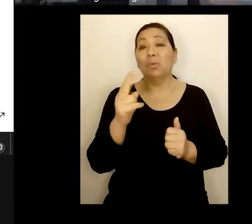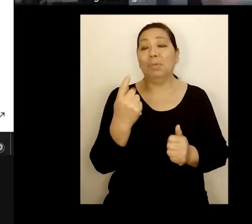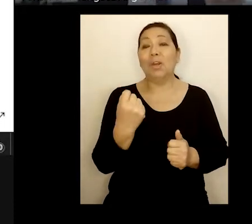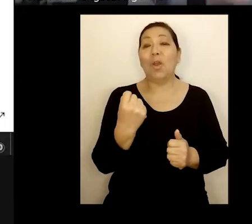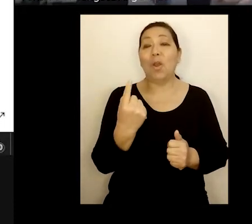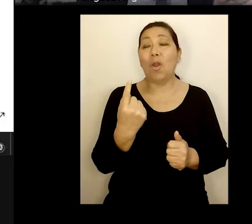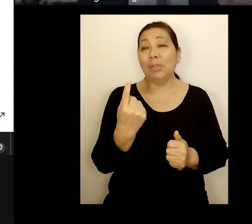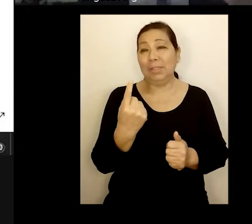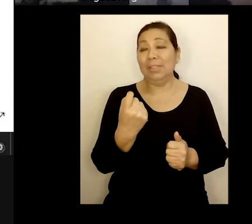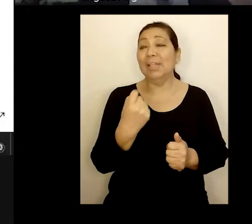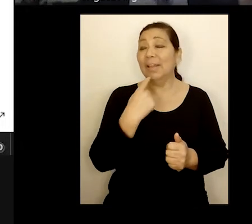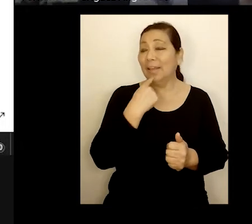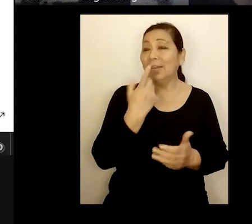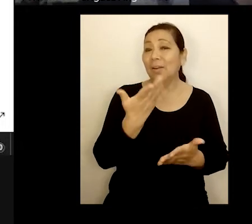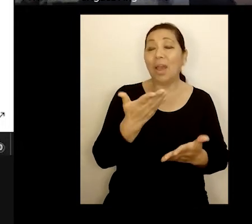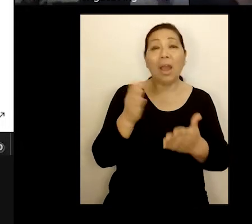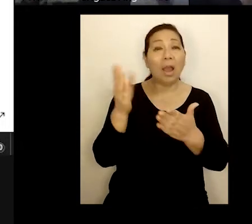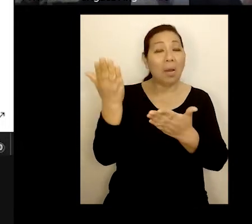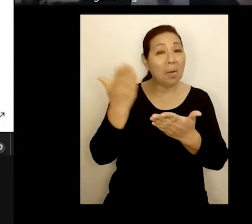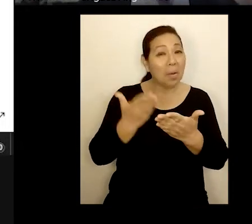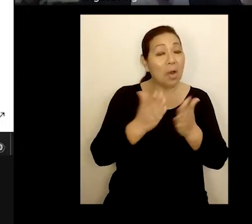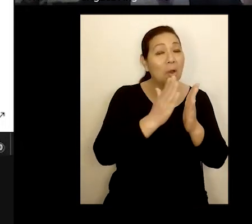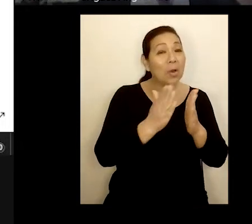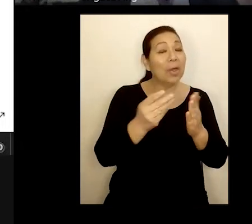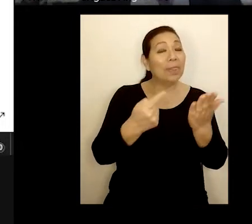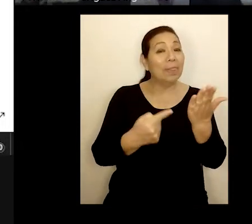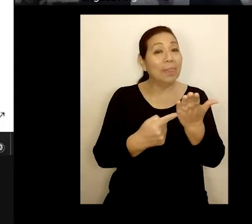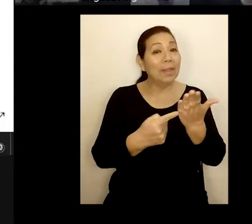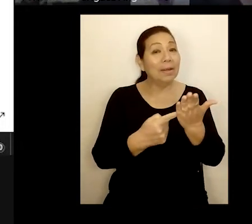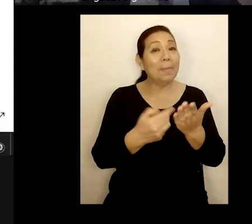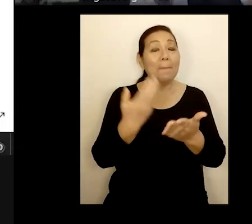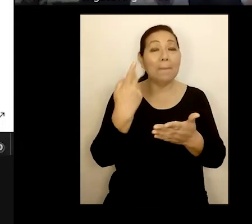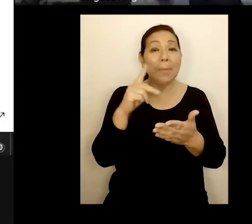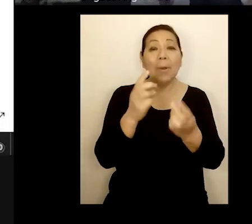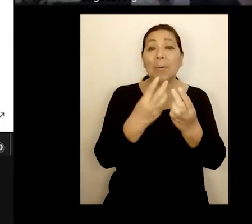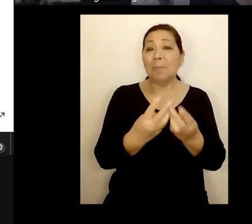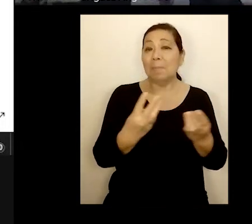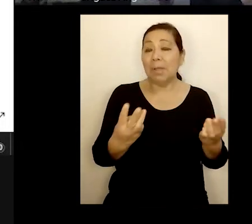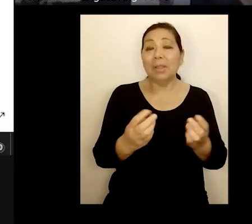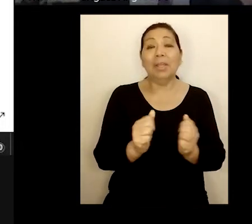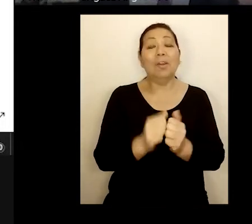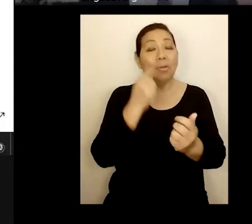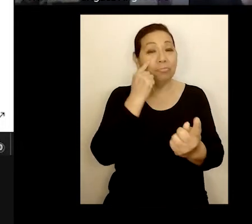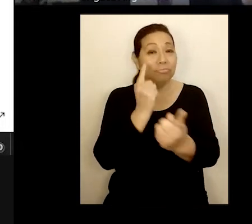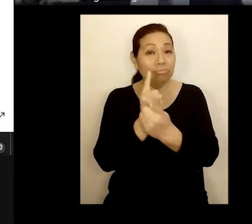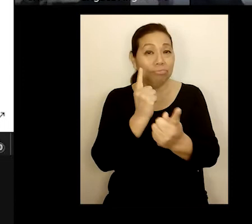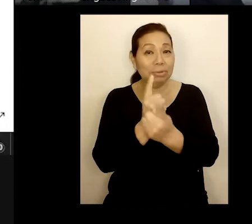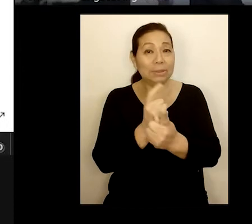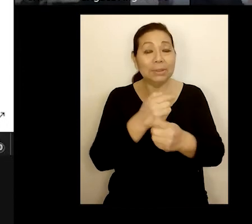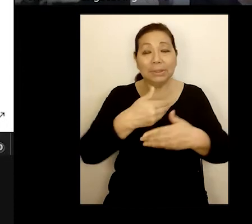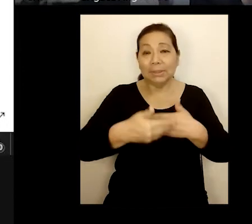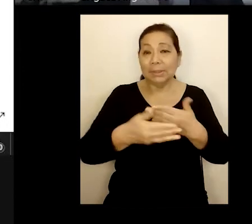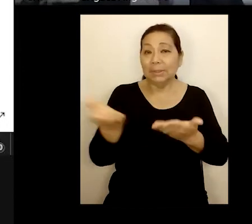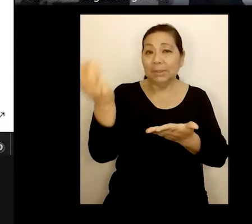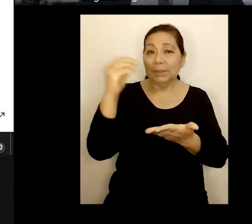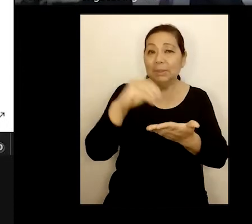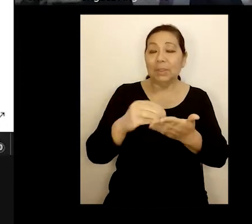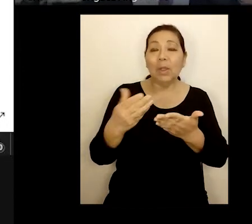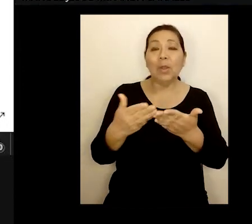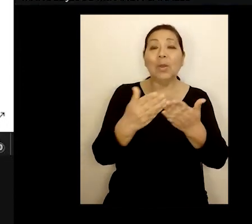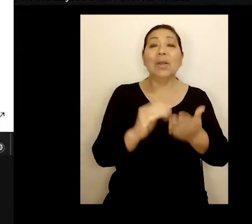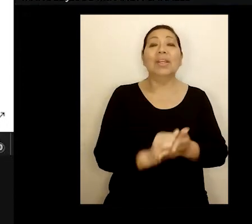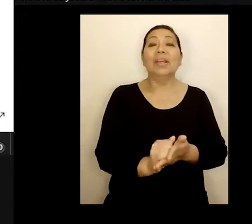19.39/2011, que dice: el auxilio de organismos técnicos especializados en materias cuyo conocimiento le es ajeno a los integrantes del